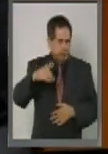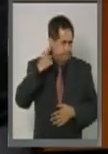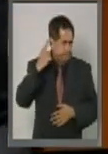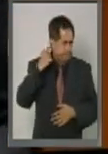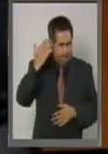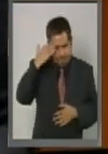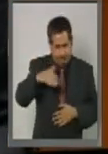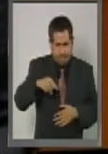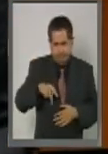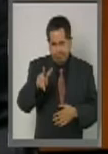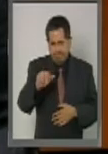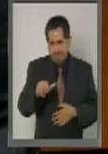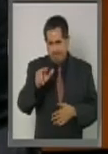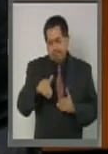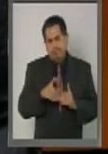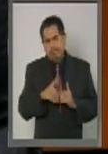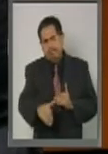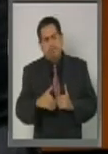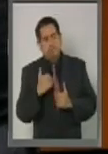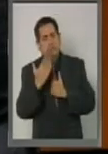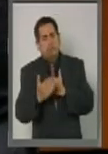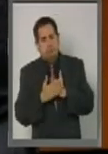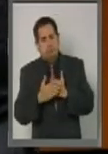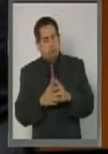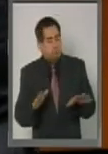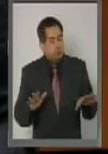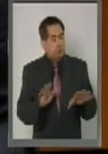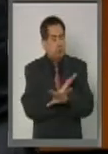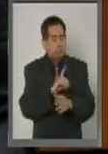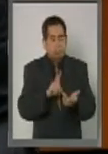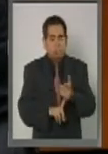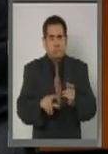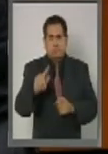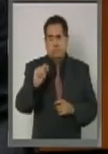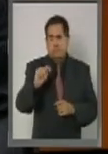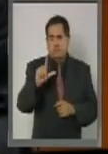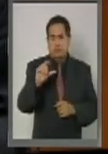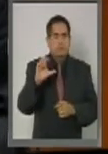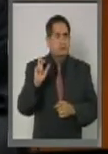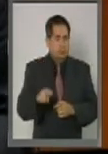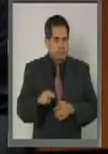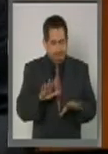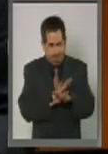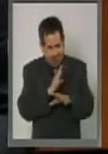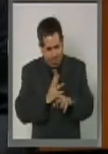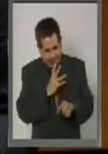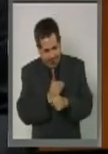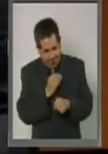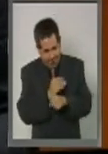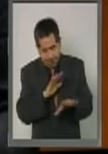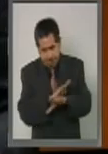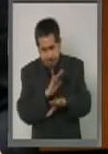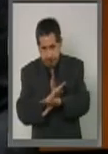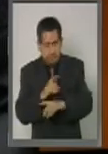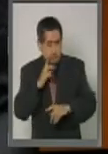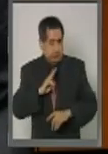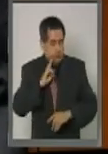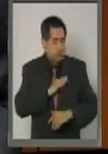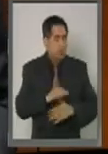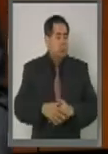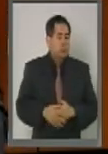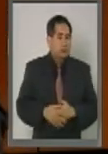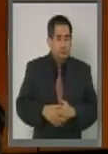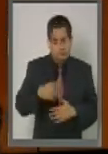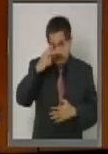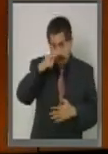la negociación para una posible modernización del Tratado de Libre Comercio. México enfrenta